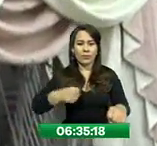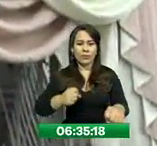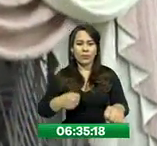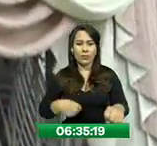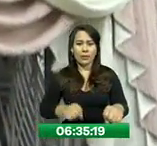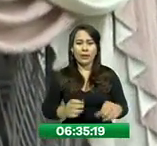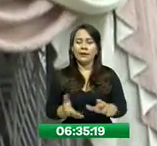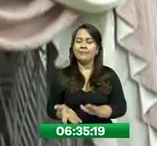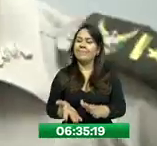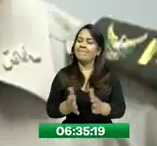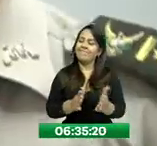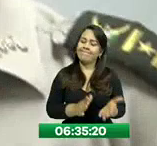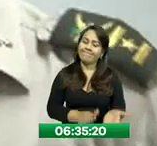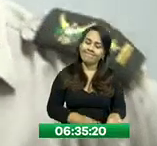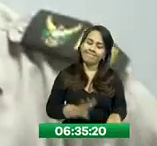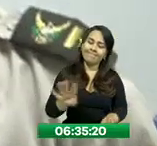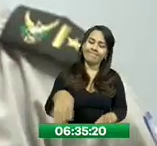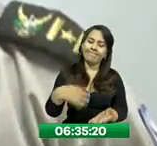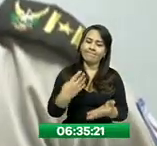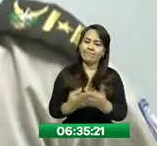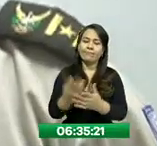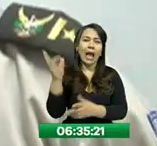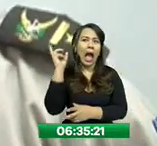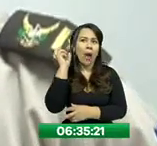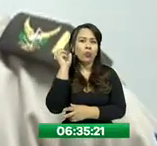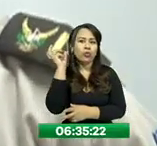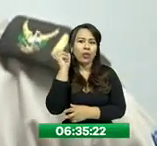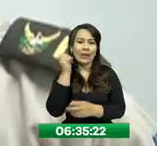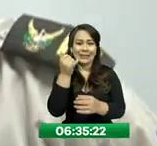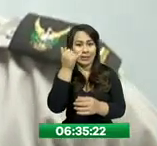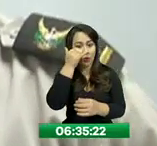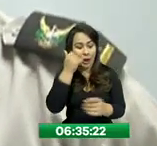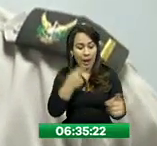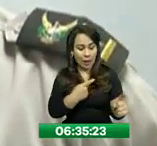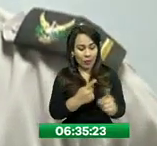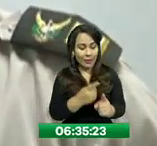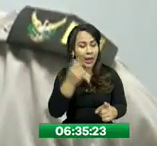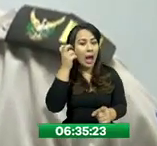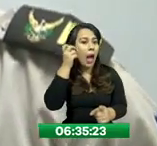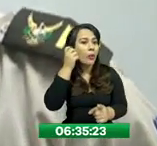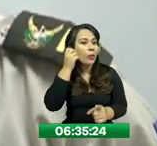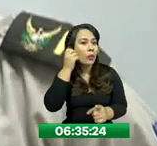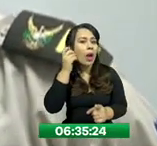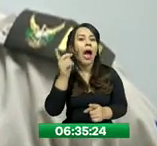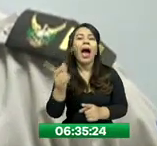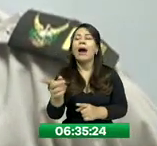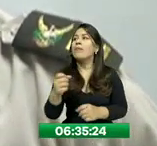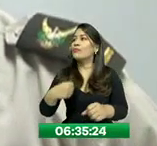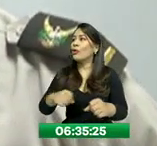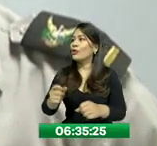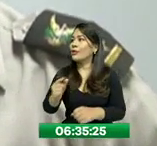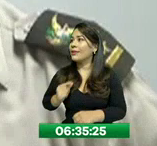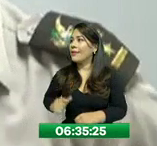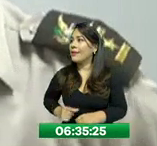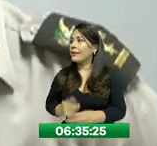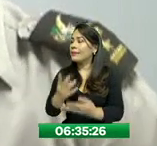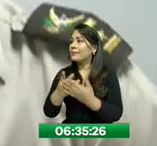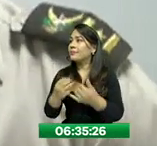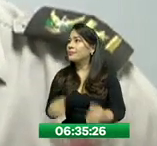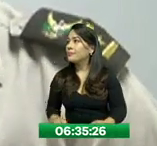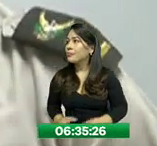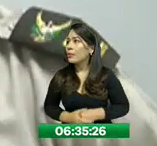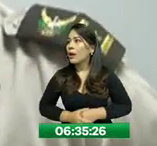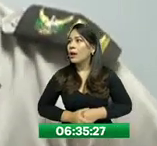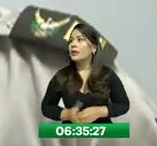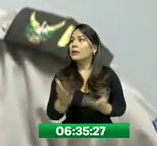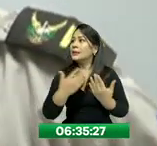las investigaciones. Por unos audios en donde se pudo ya hacer la retención de la motocicleta y la aprehensión de un ciudadano, en donde